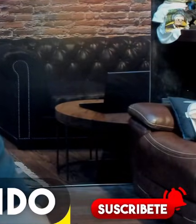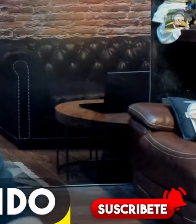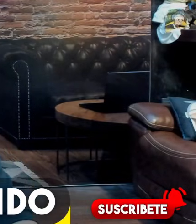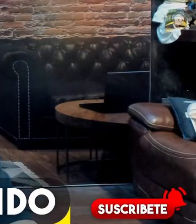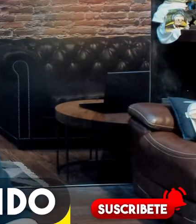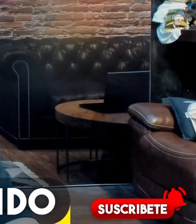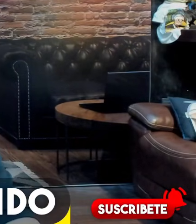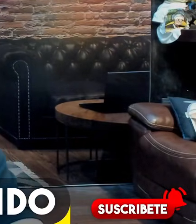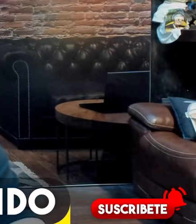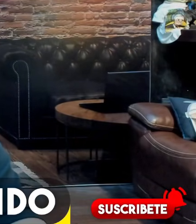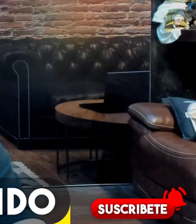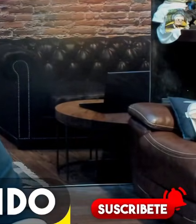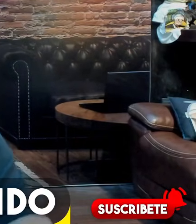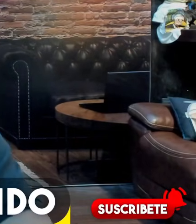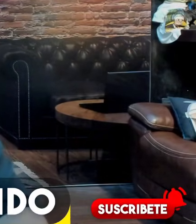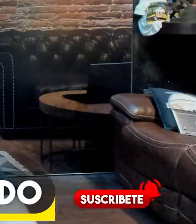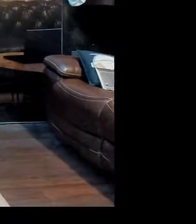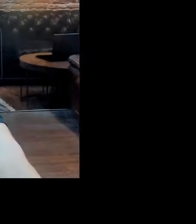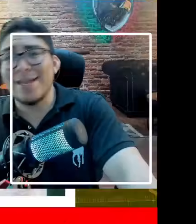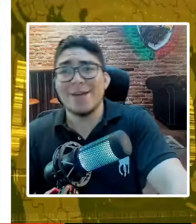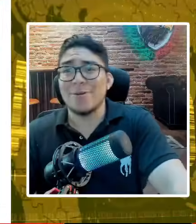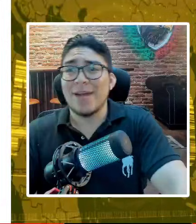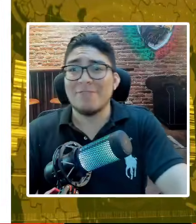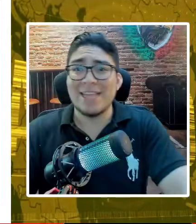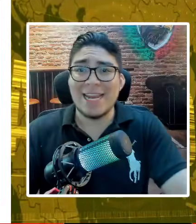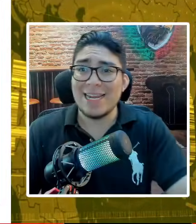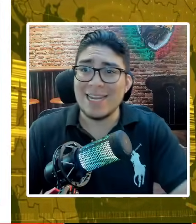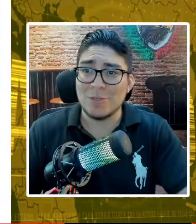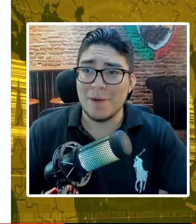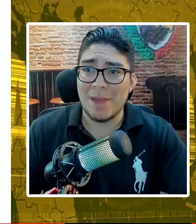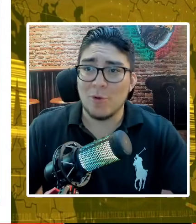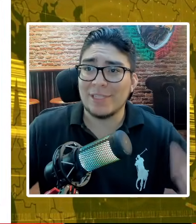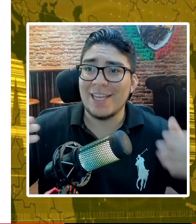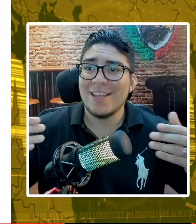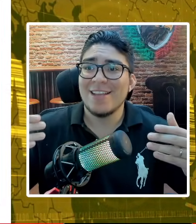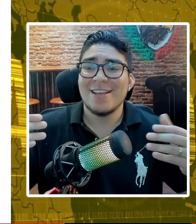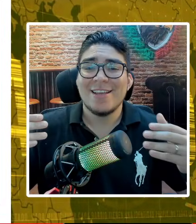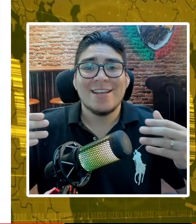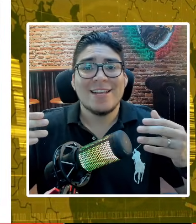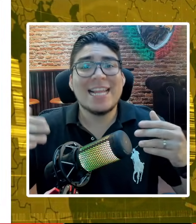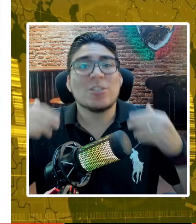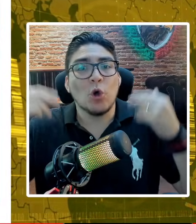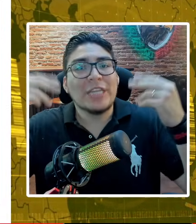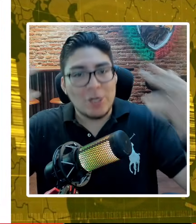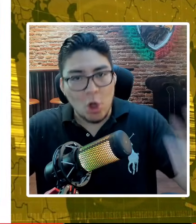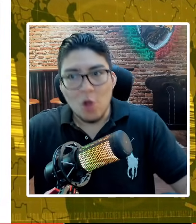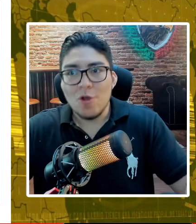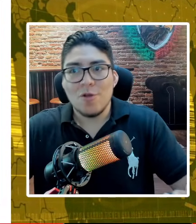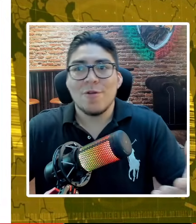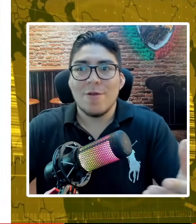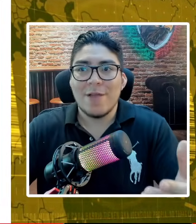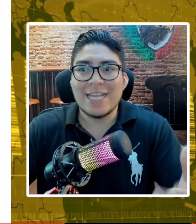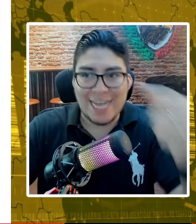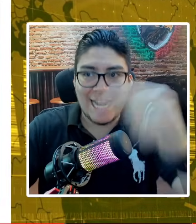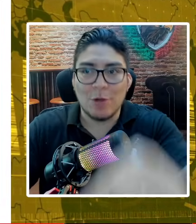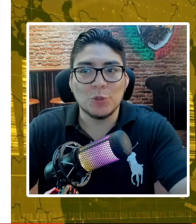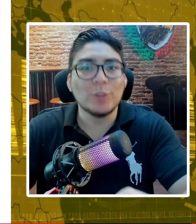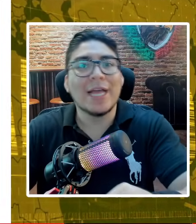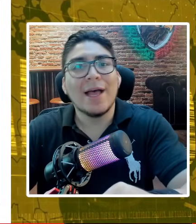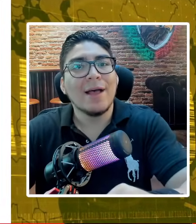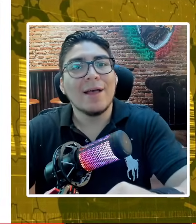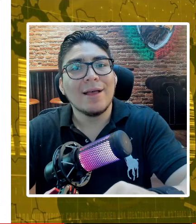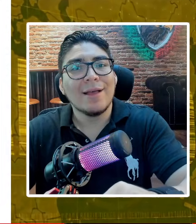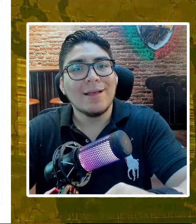de hecho lorenzo córdova pidió más dinero no le dieron más dinero al final la suprema corte les ordenó que se haga la